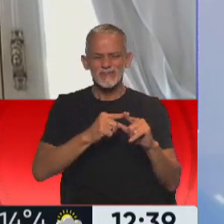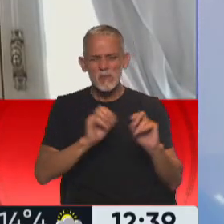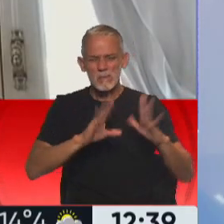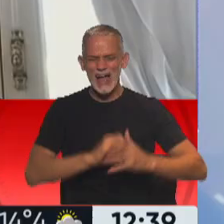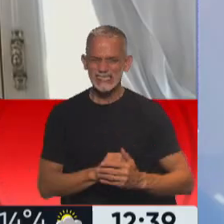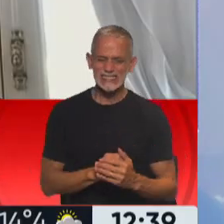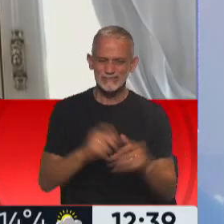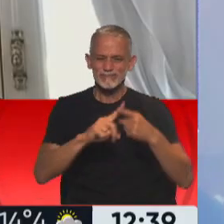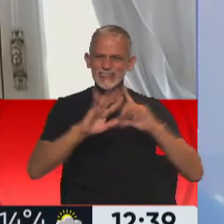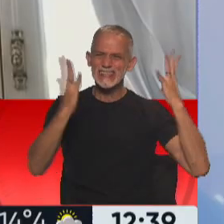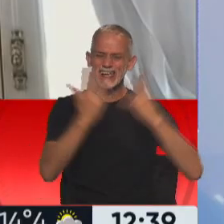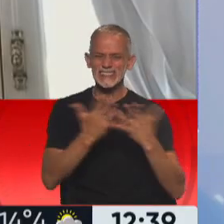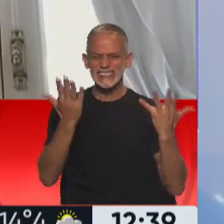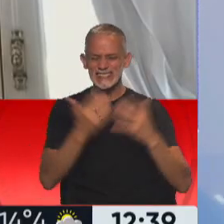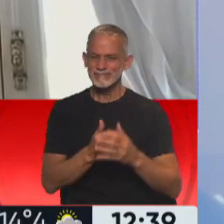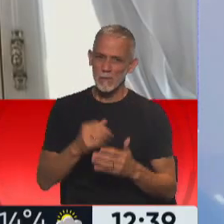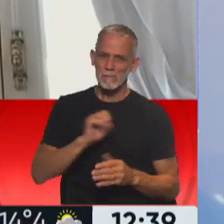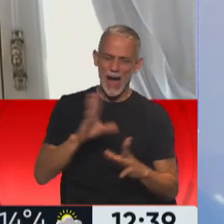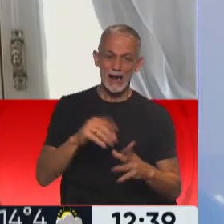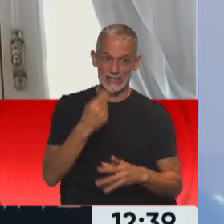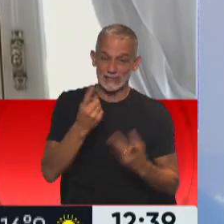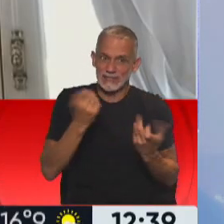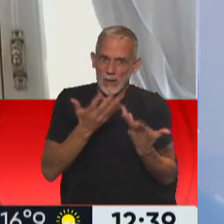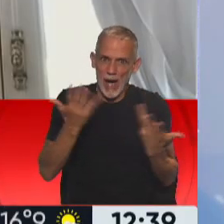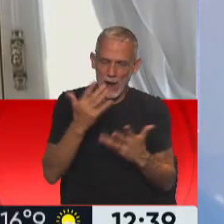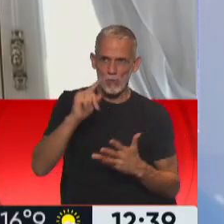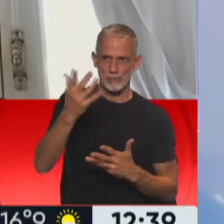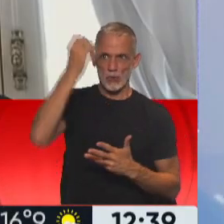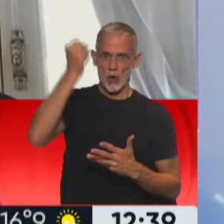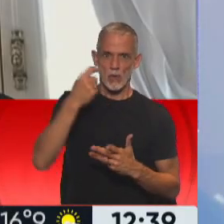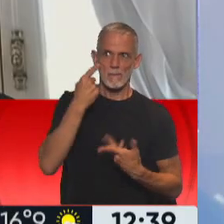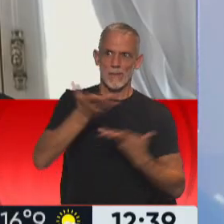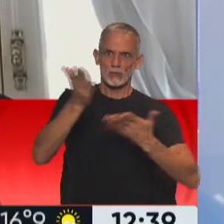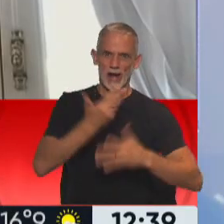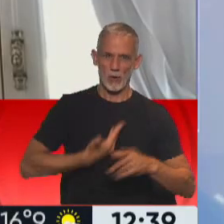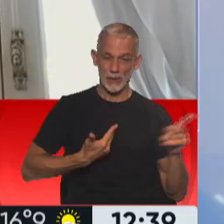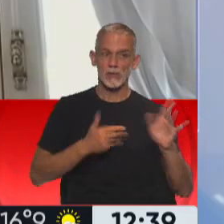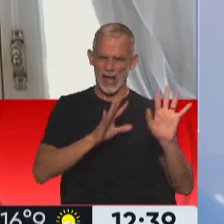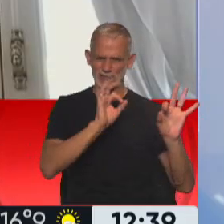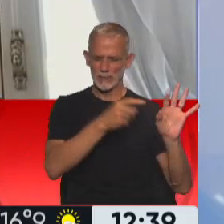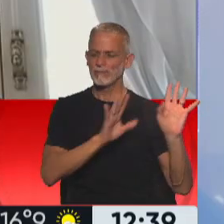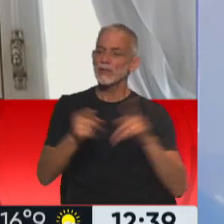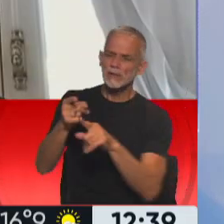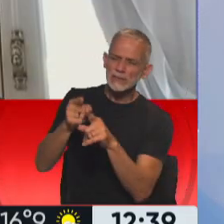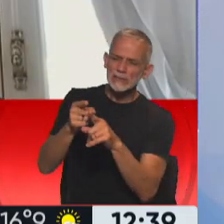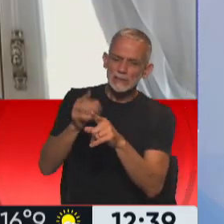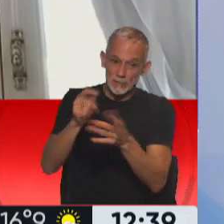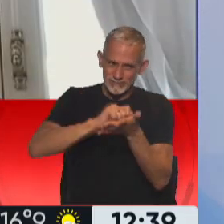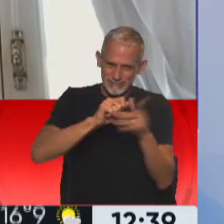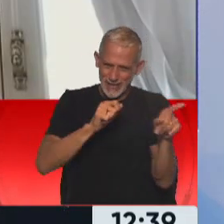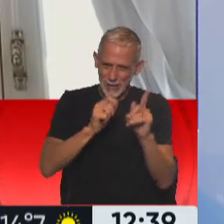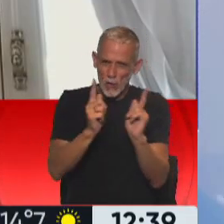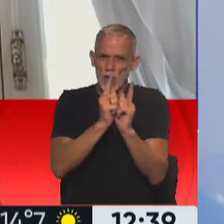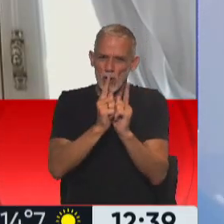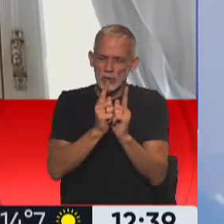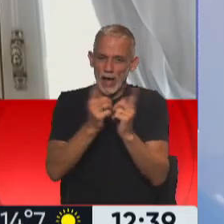política internacional, que necesitaba algún logro para su gobierno. Y por otro lado sabía que él había escrito un